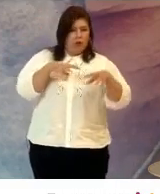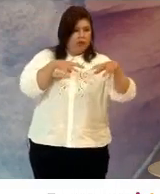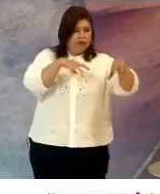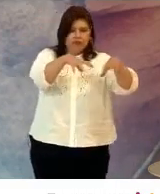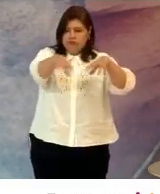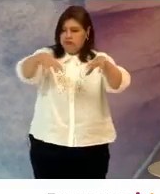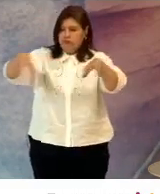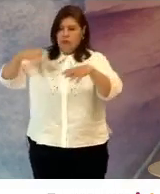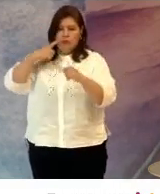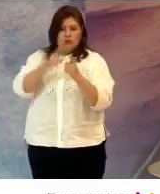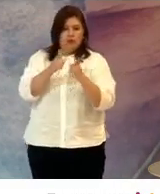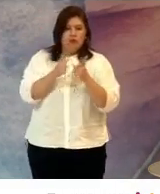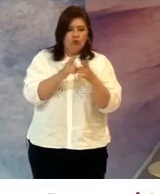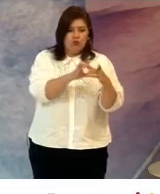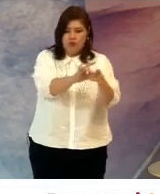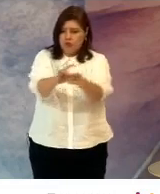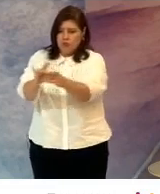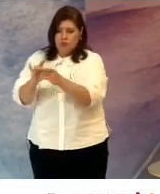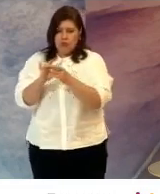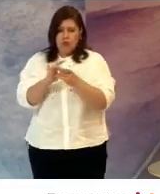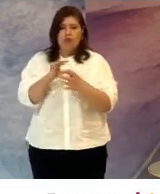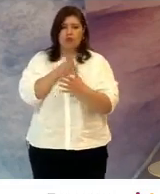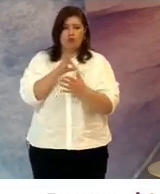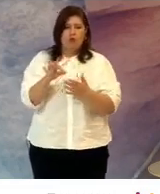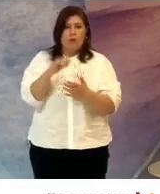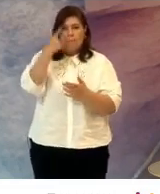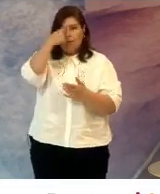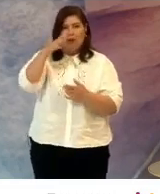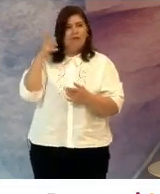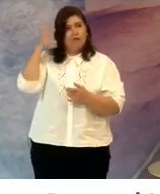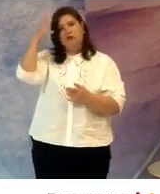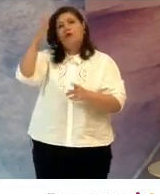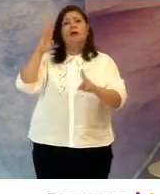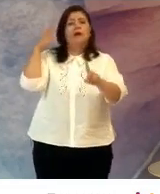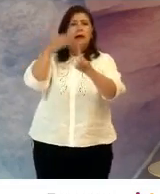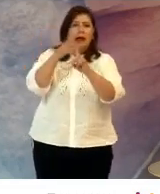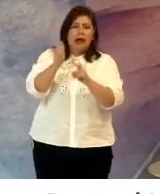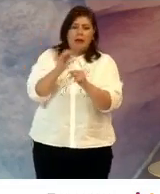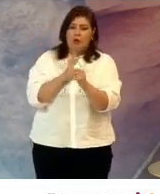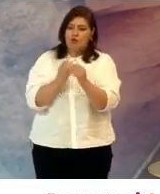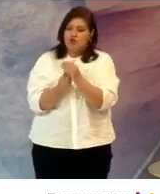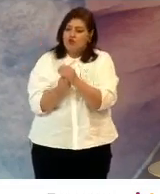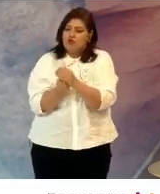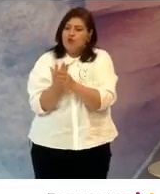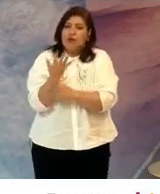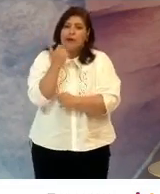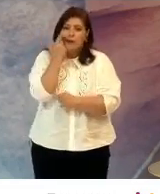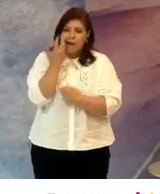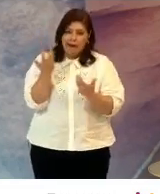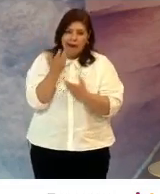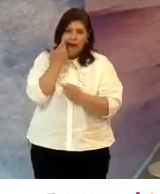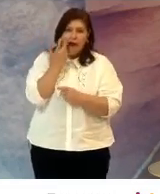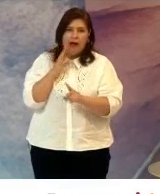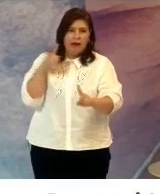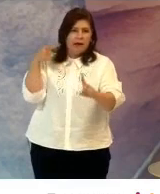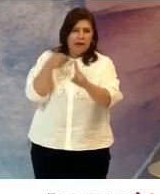para que se puedan conectar hacia el futuro que quiere emerger y que queremos hacer emerger.